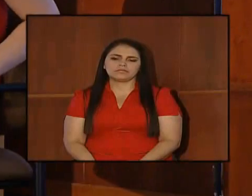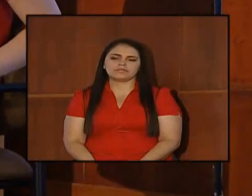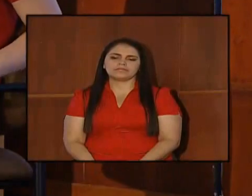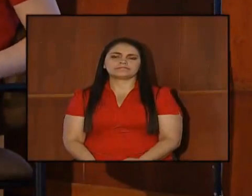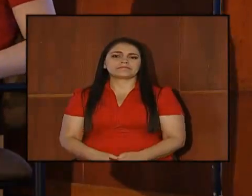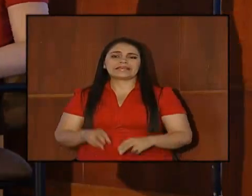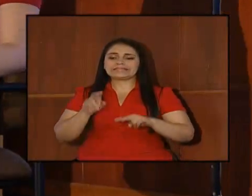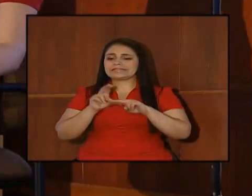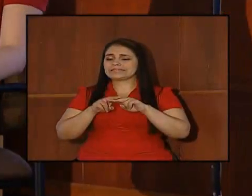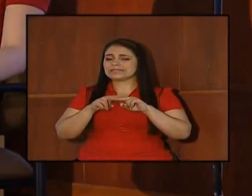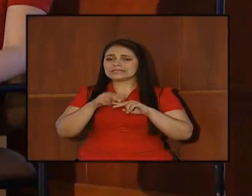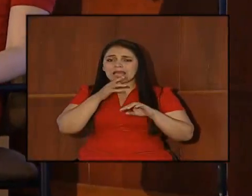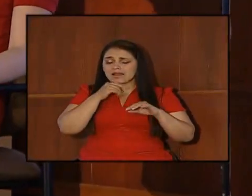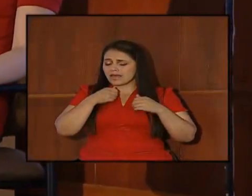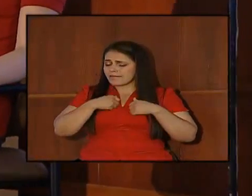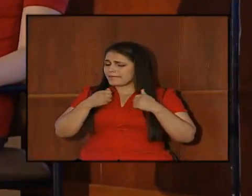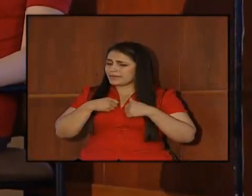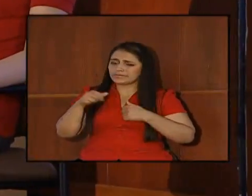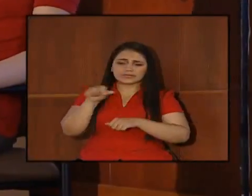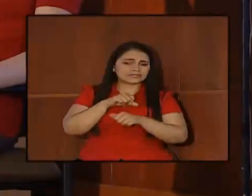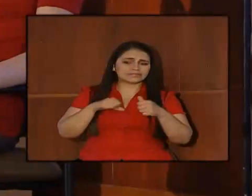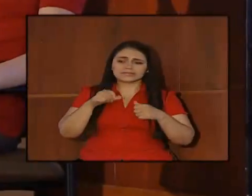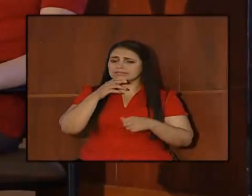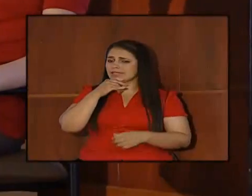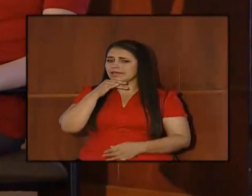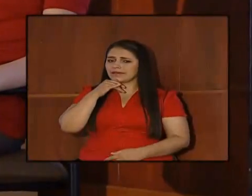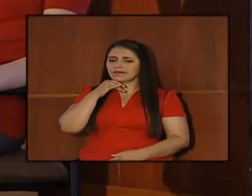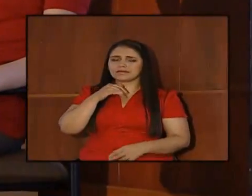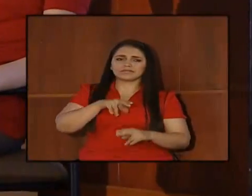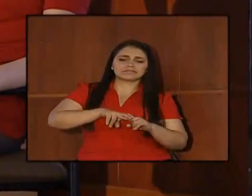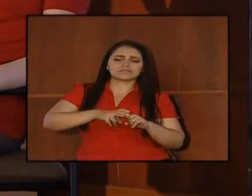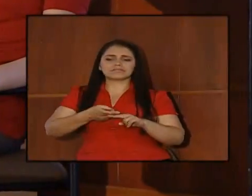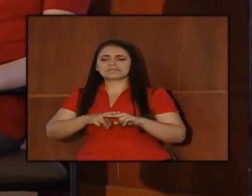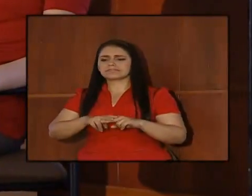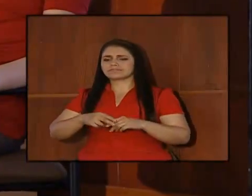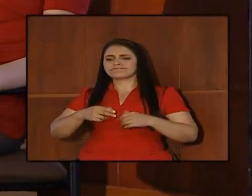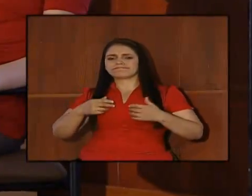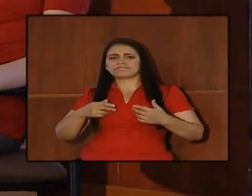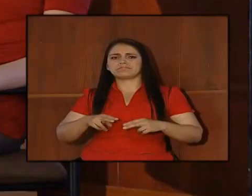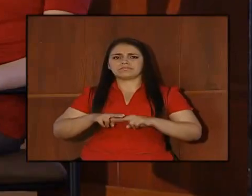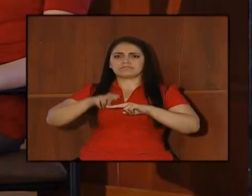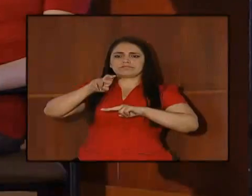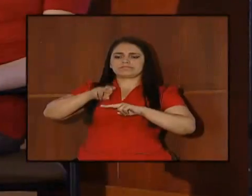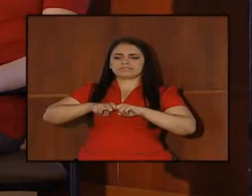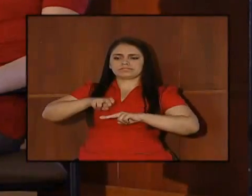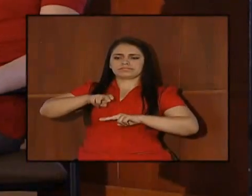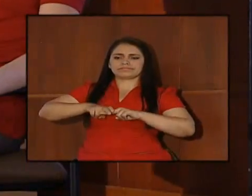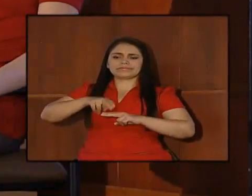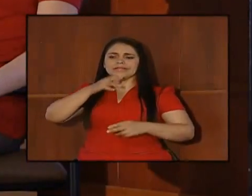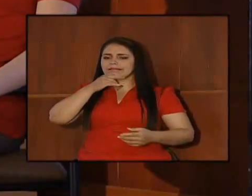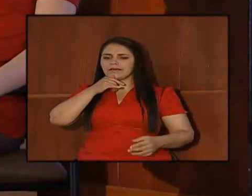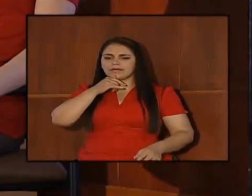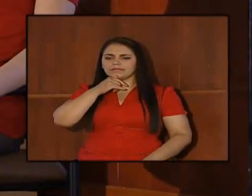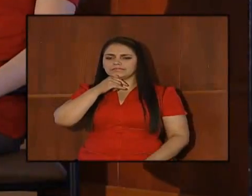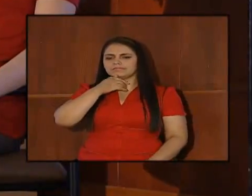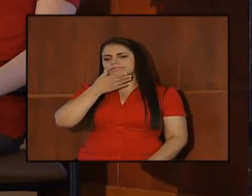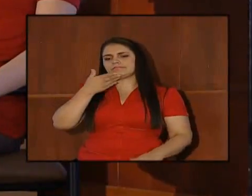silla no hace ningún cambio, no se levanta para nada, no se está balanceando para